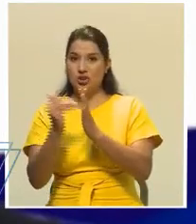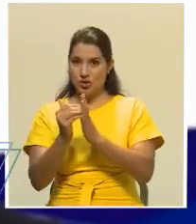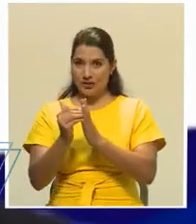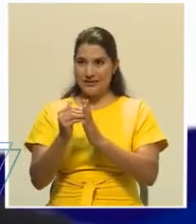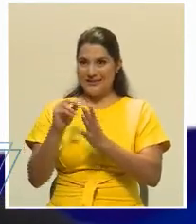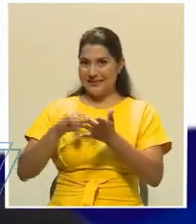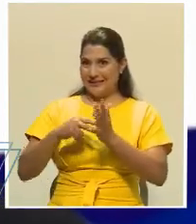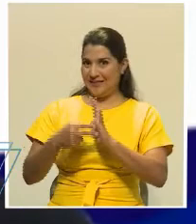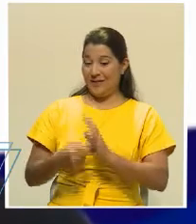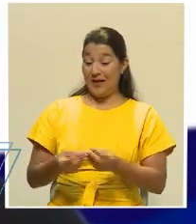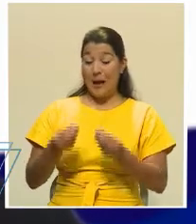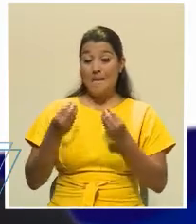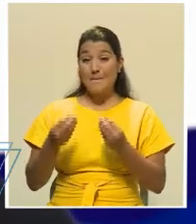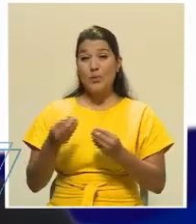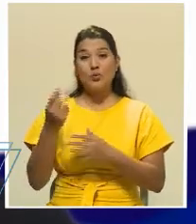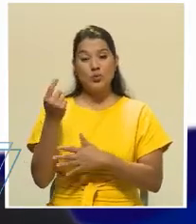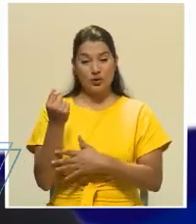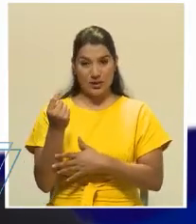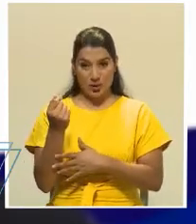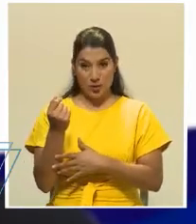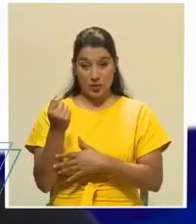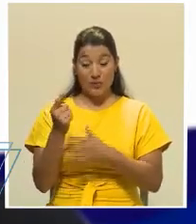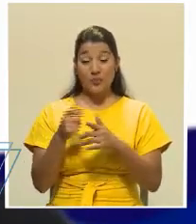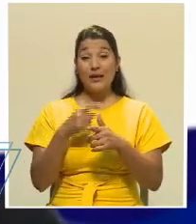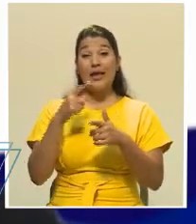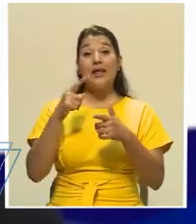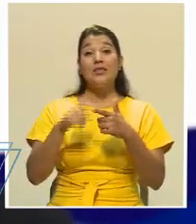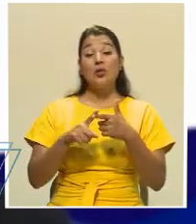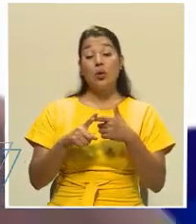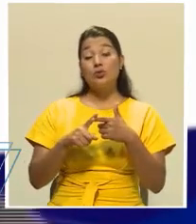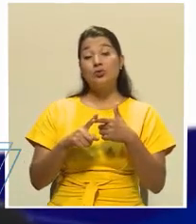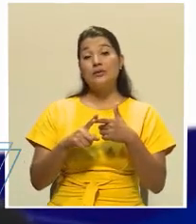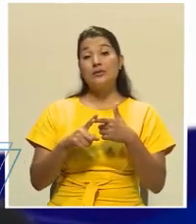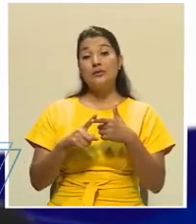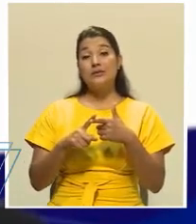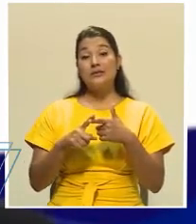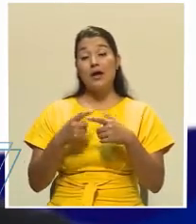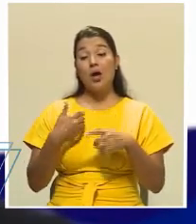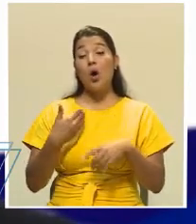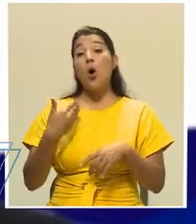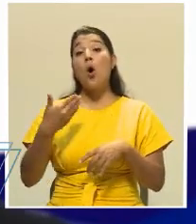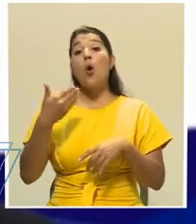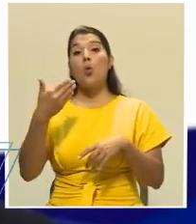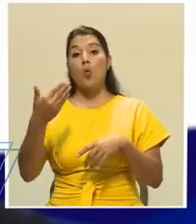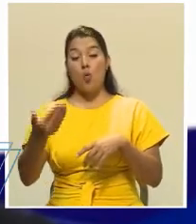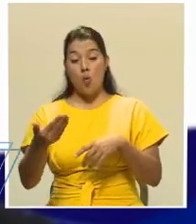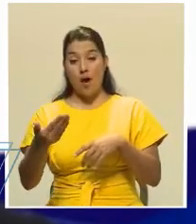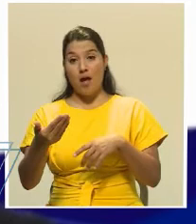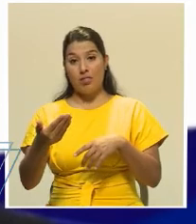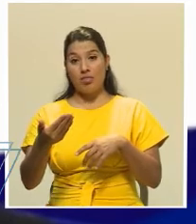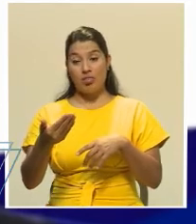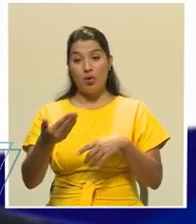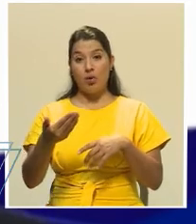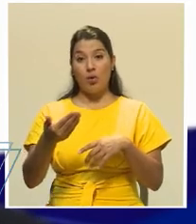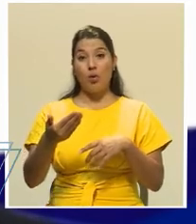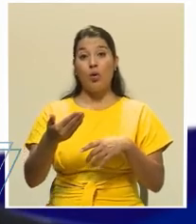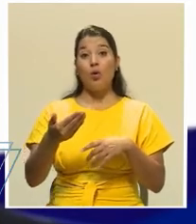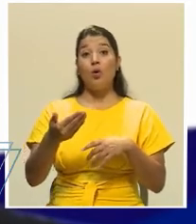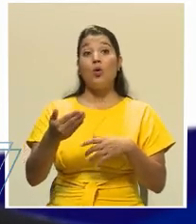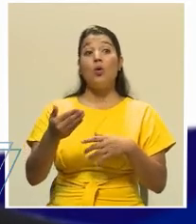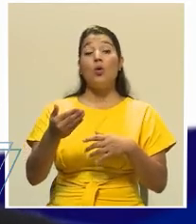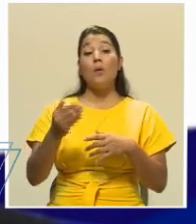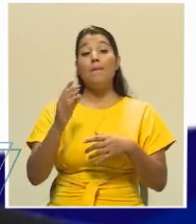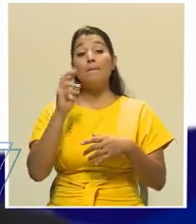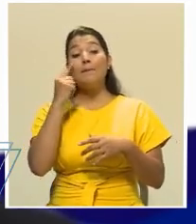¿verdad? Y cuando se certificó esa suma de esa disminución en la recaudación de los